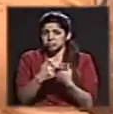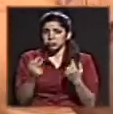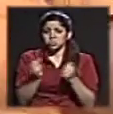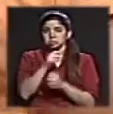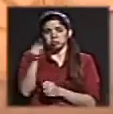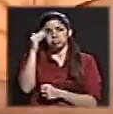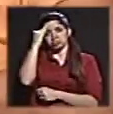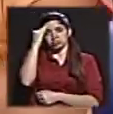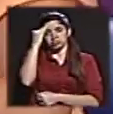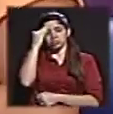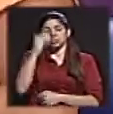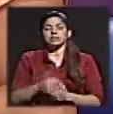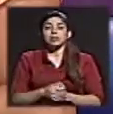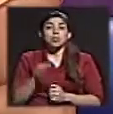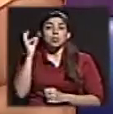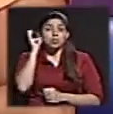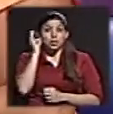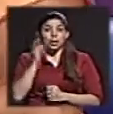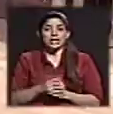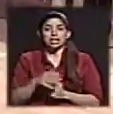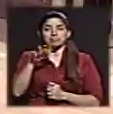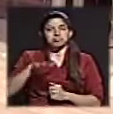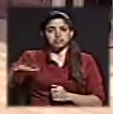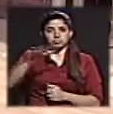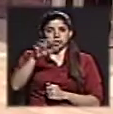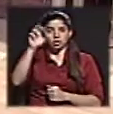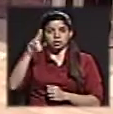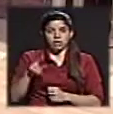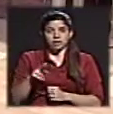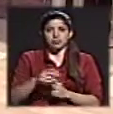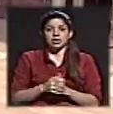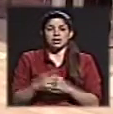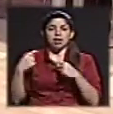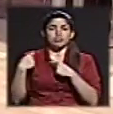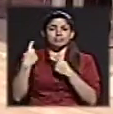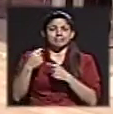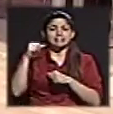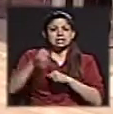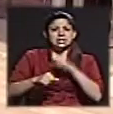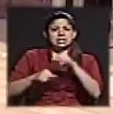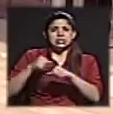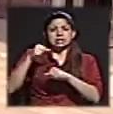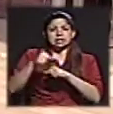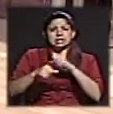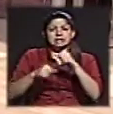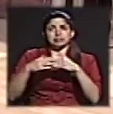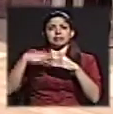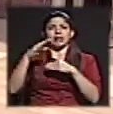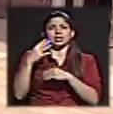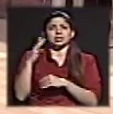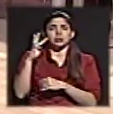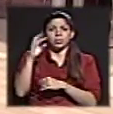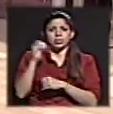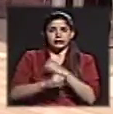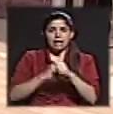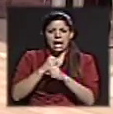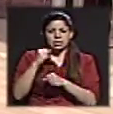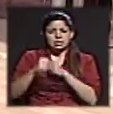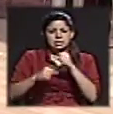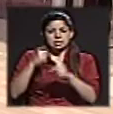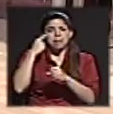ustedes saben, las mujeres en Costa Rica tuvieron que luchar durante más de 4 décadas por